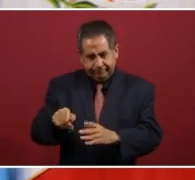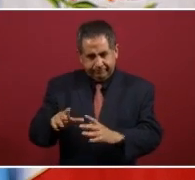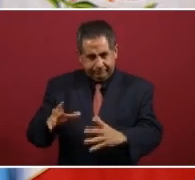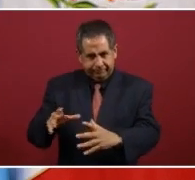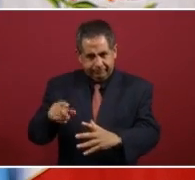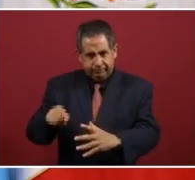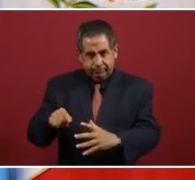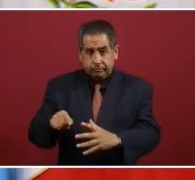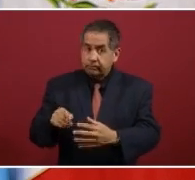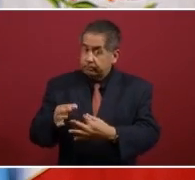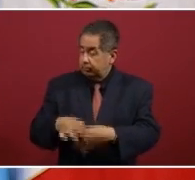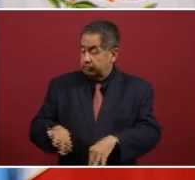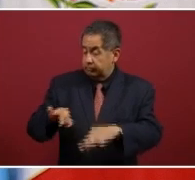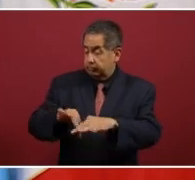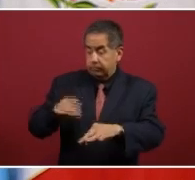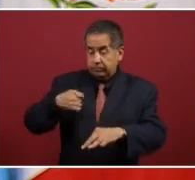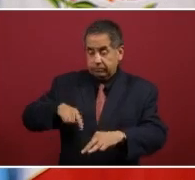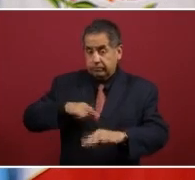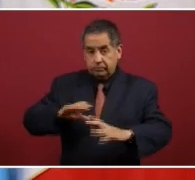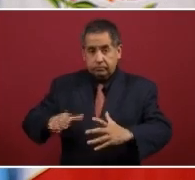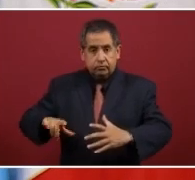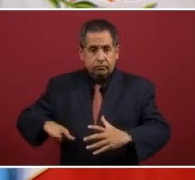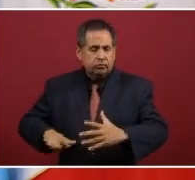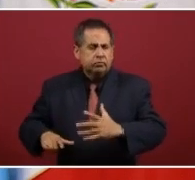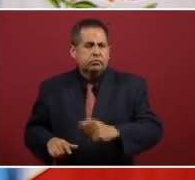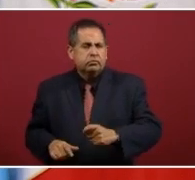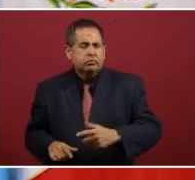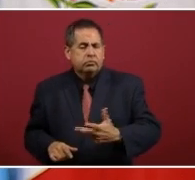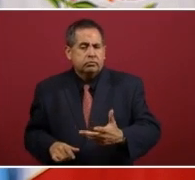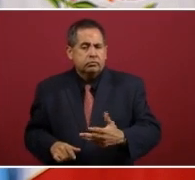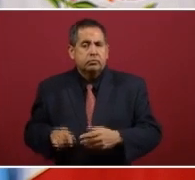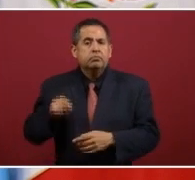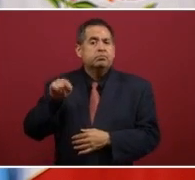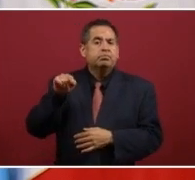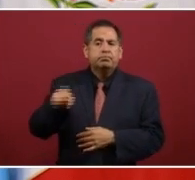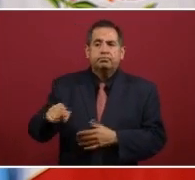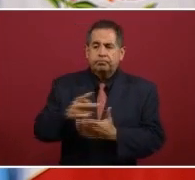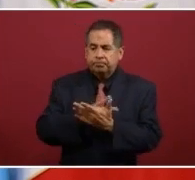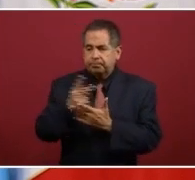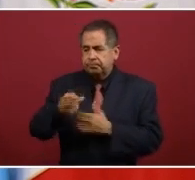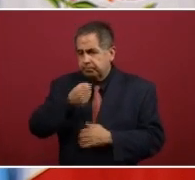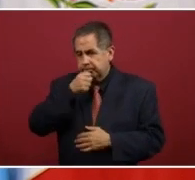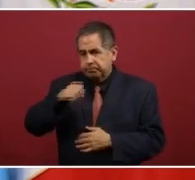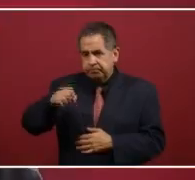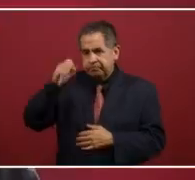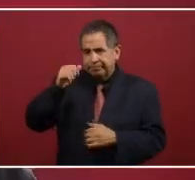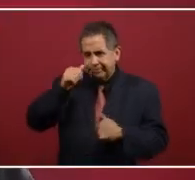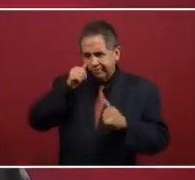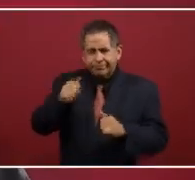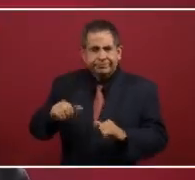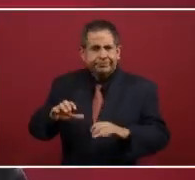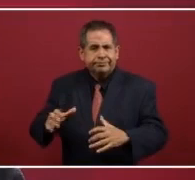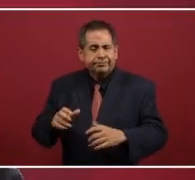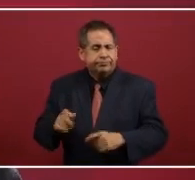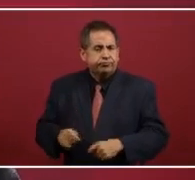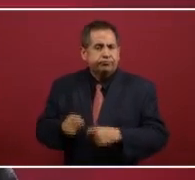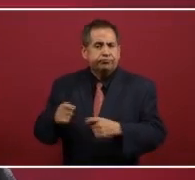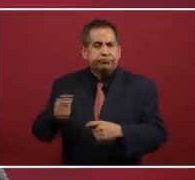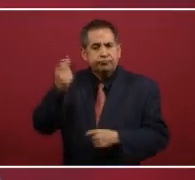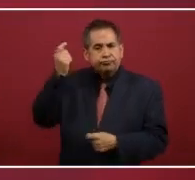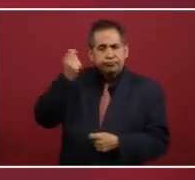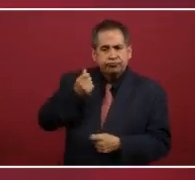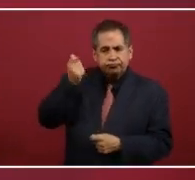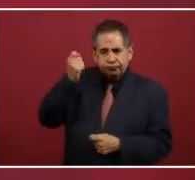de los más importantes, porque consiste en entregar una